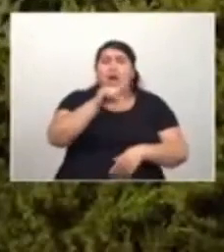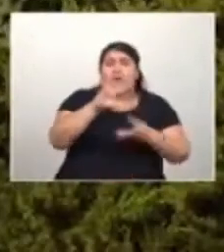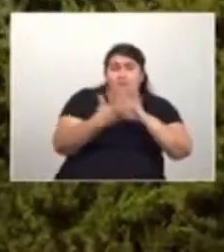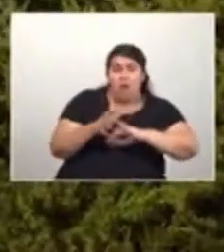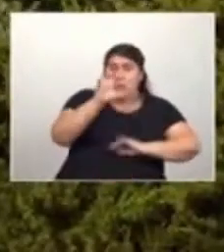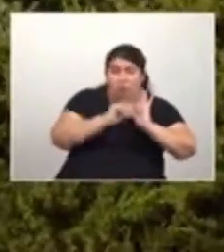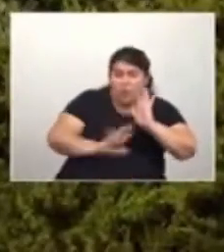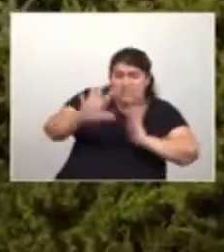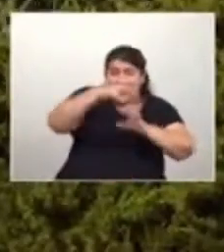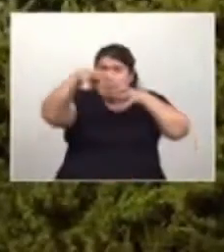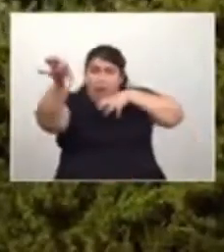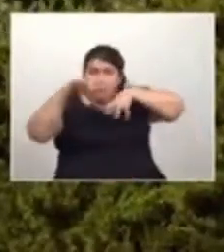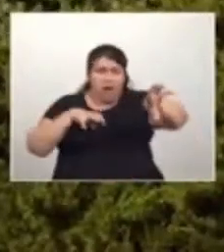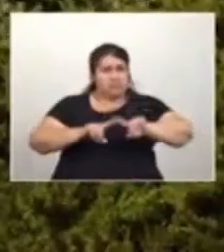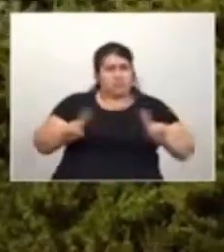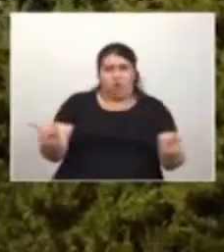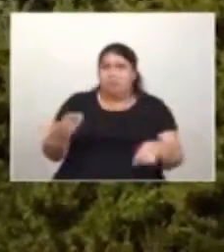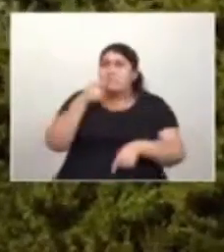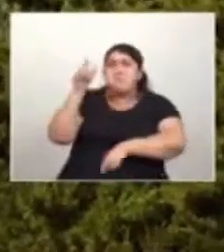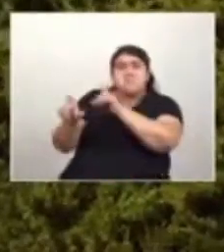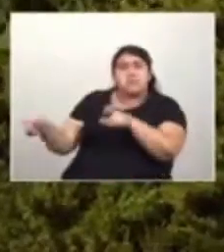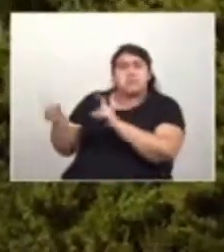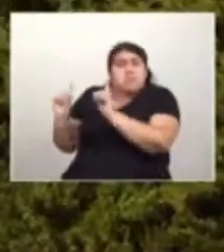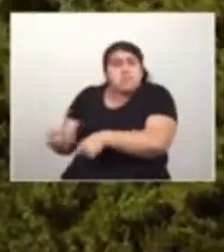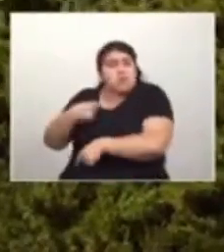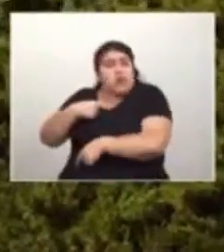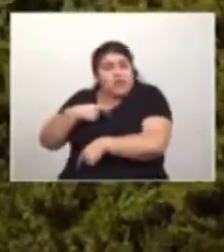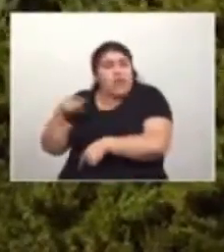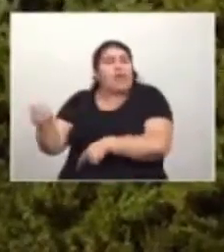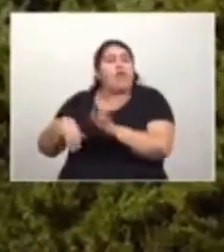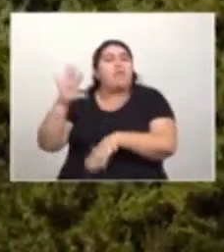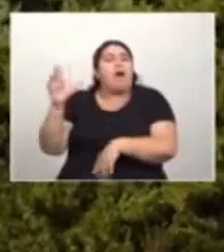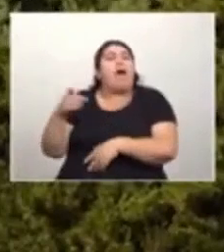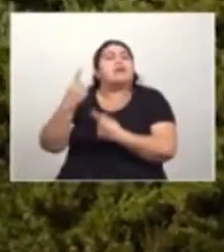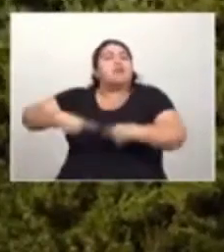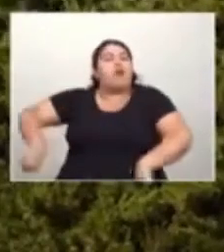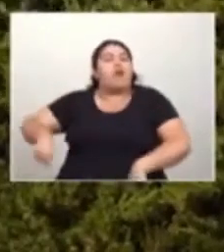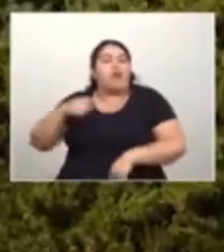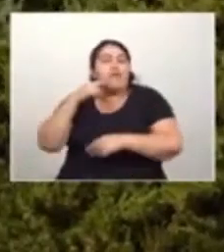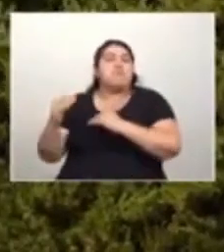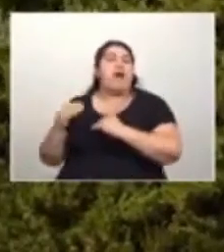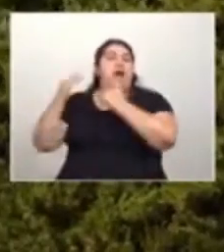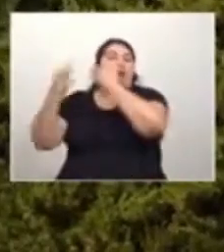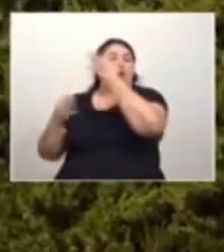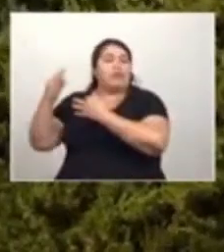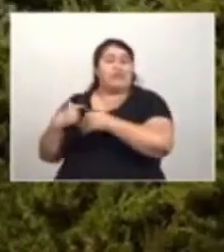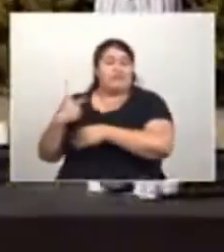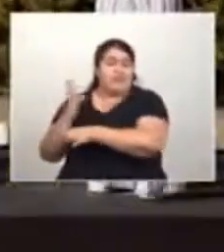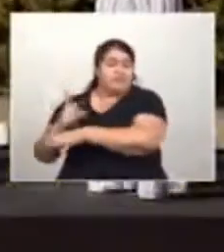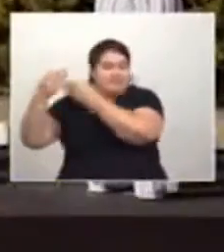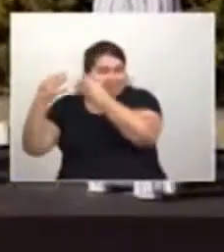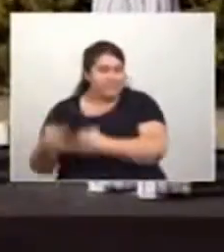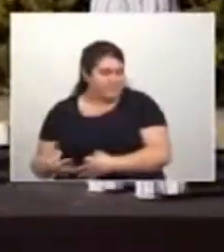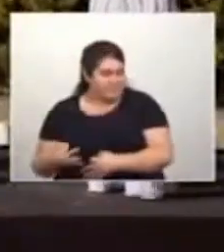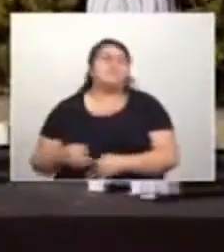dividir. Es más, son los mismos que quieren dividir la provincia que se llevan los recursos con la Corte Suprema. Así que vamos a seguir